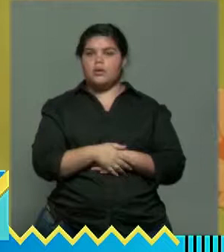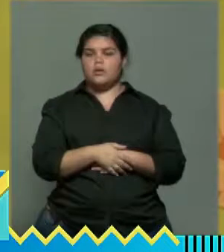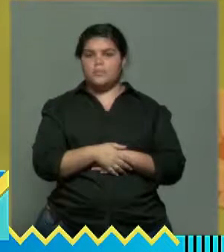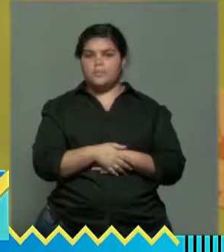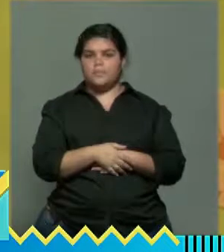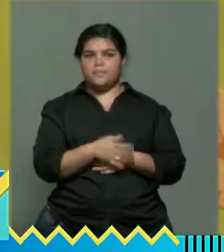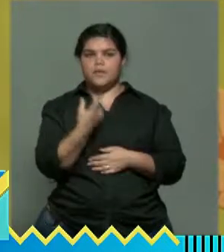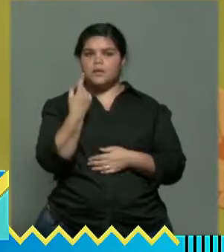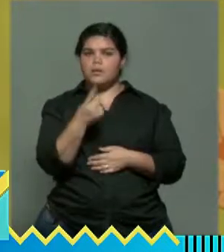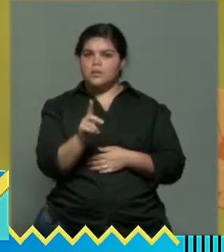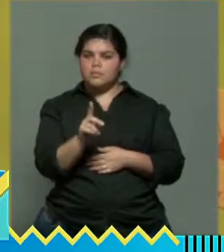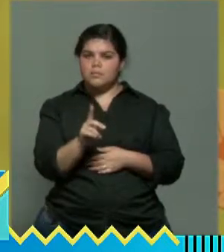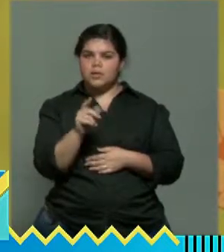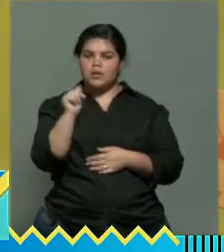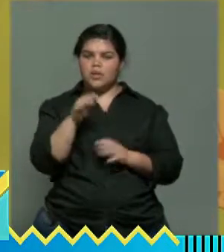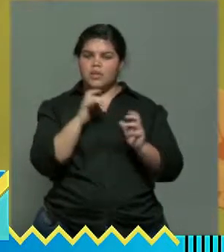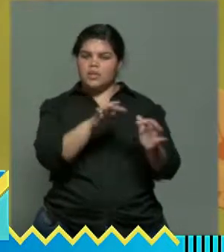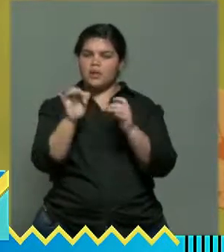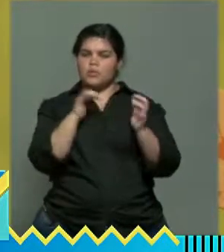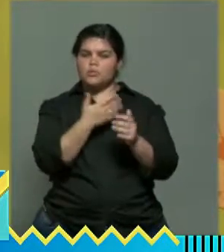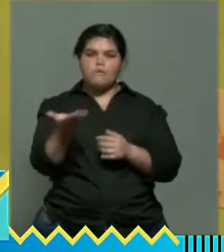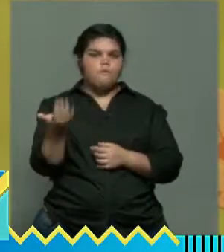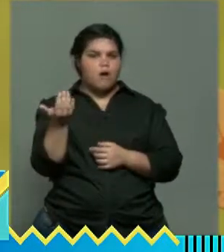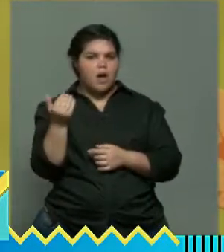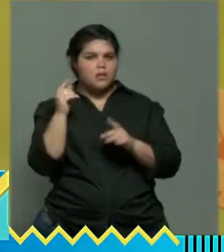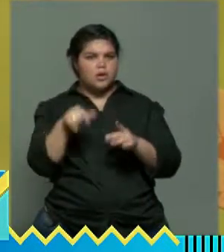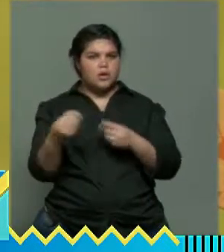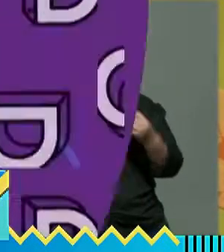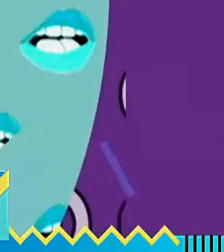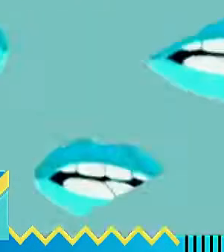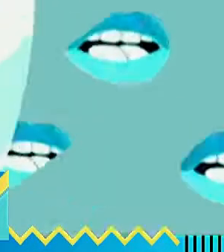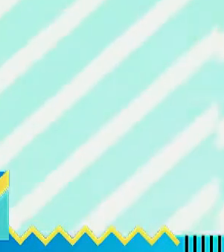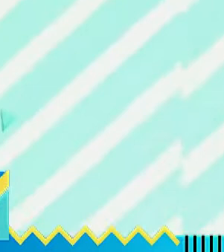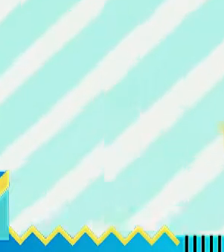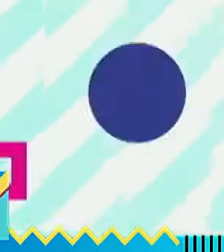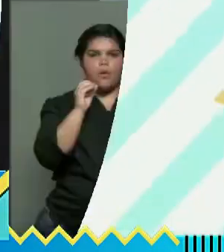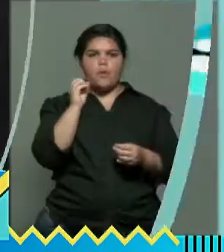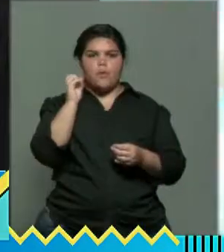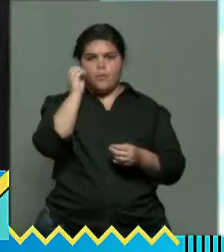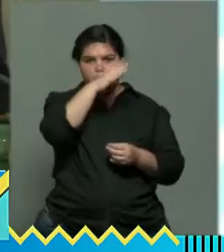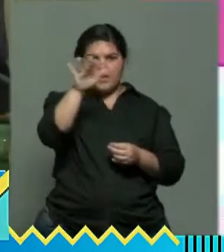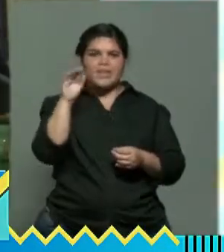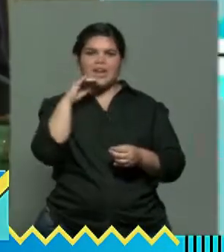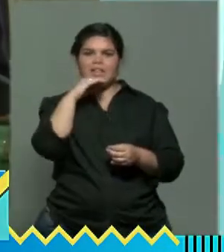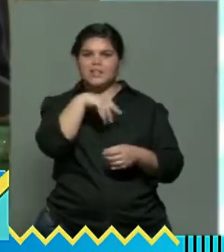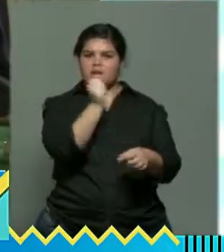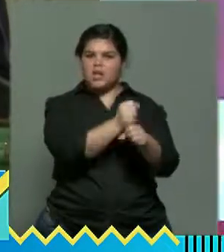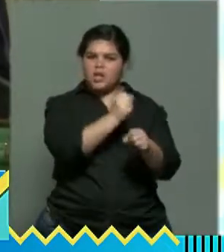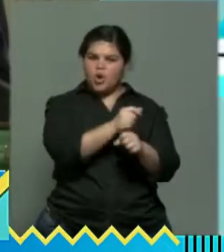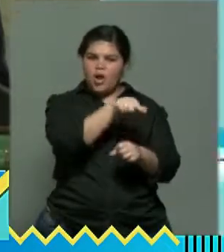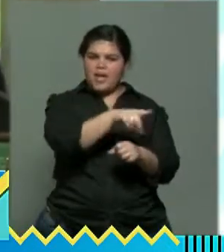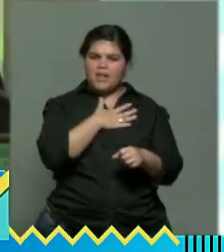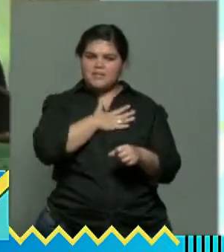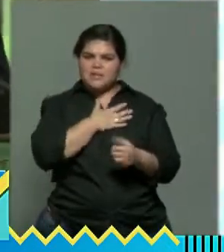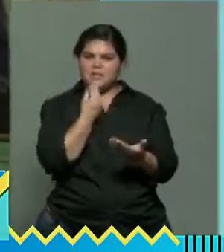que hay una discusión que queda también como pendiente de decir, bueno, efectivamente, cómo es la situación del viñatero chiquito, si se siente representado,